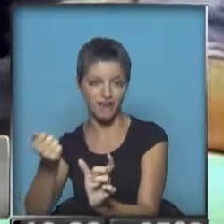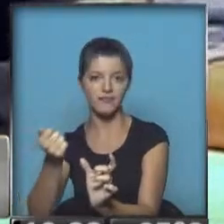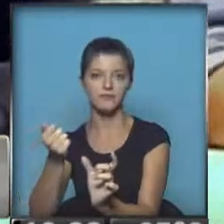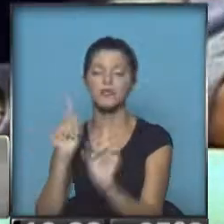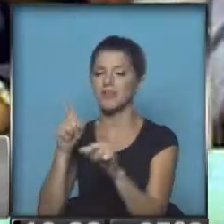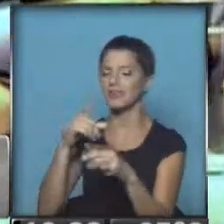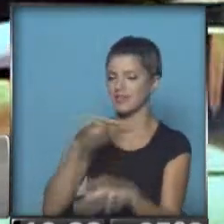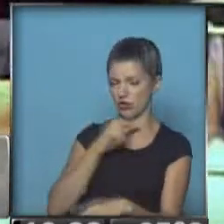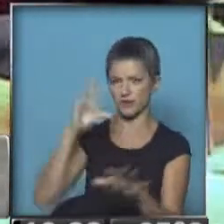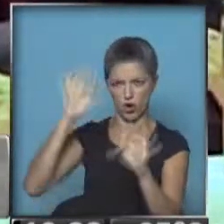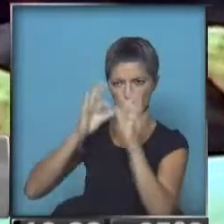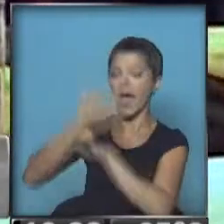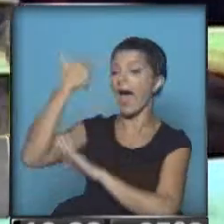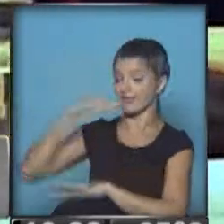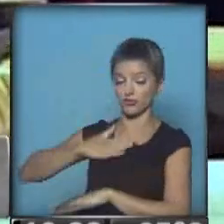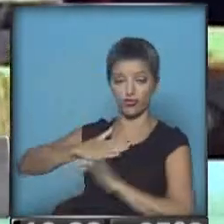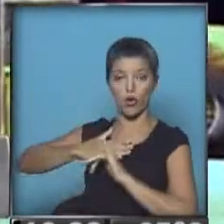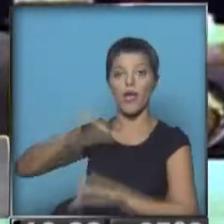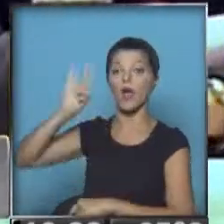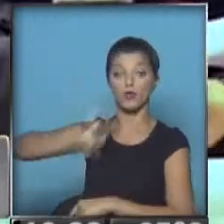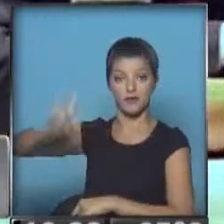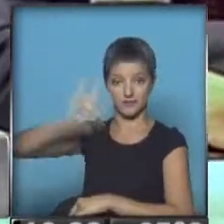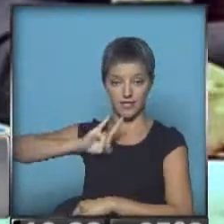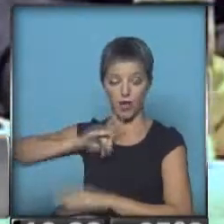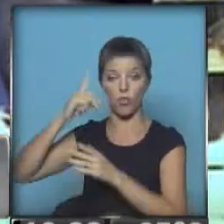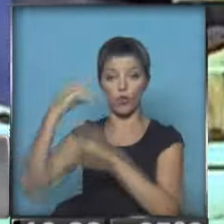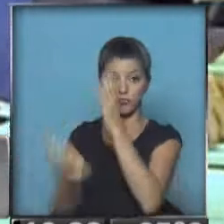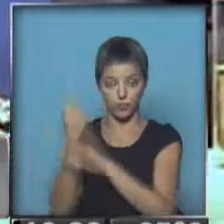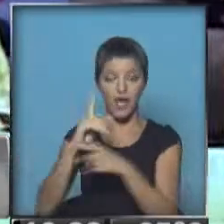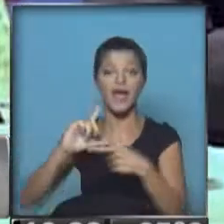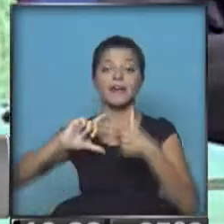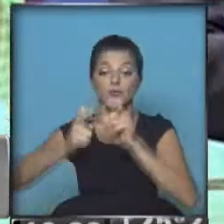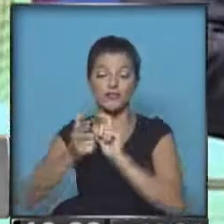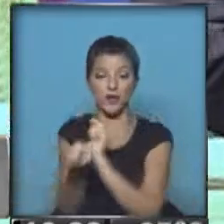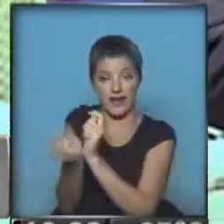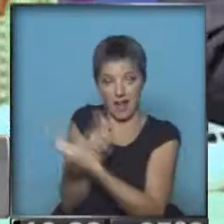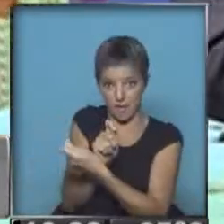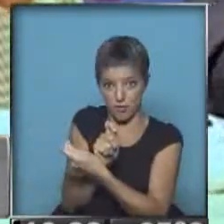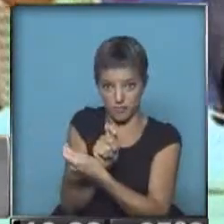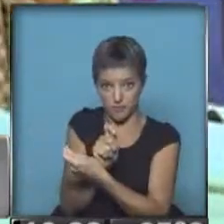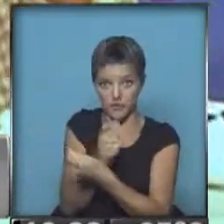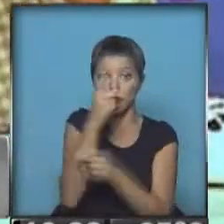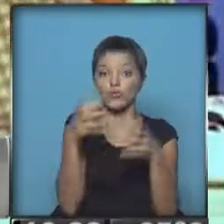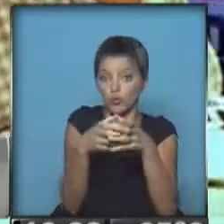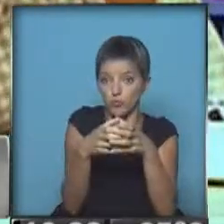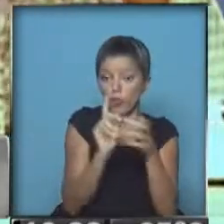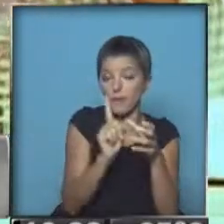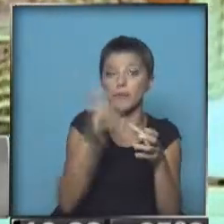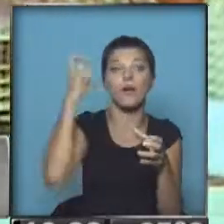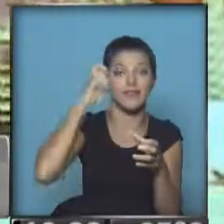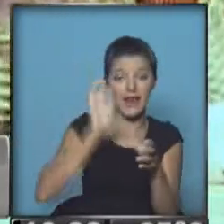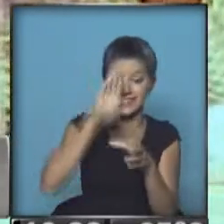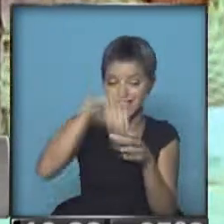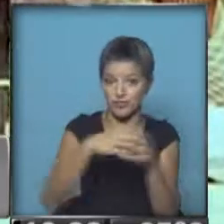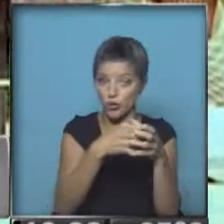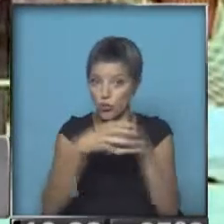mis jóvenes años en la facultad, cuando surge Renovación y Cambio, que fue la corriente interna dentro de la propia Unión Cívica Radical que